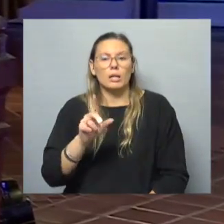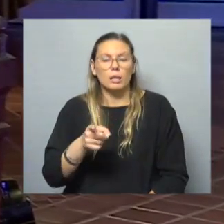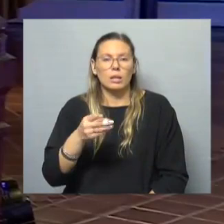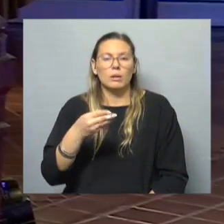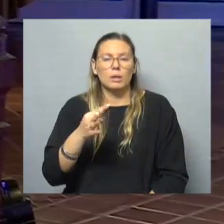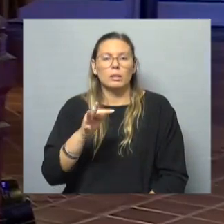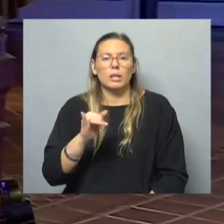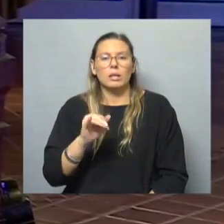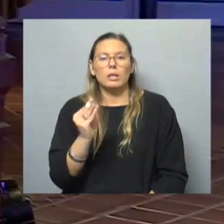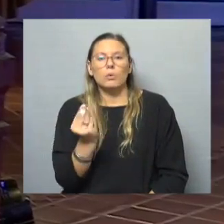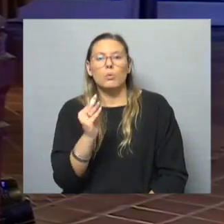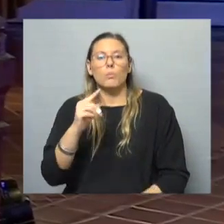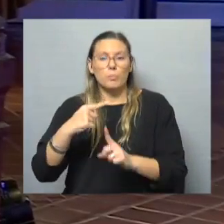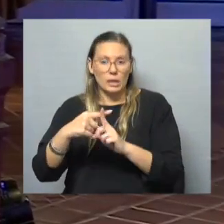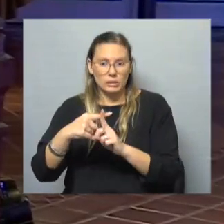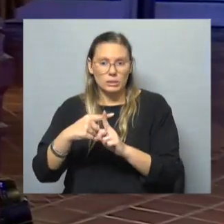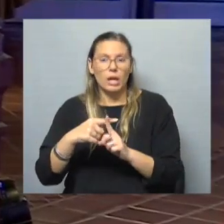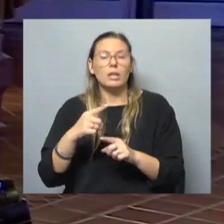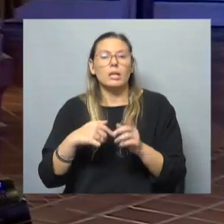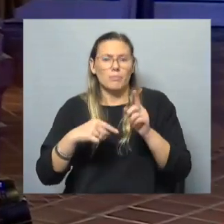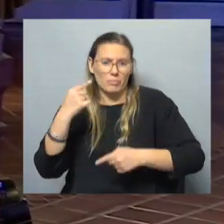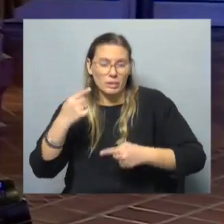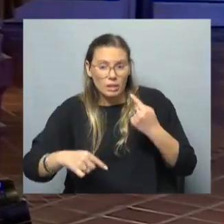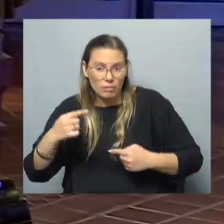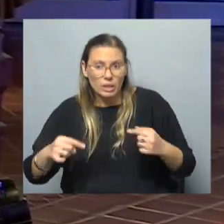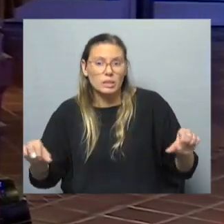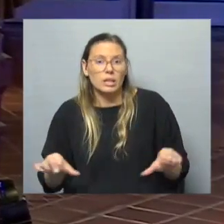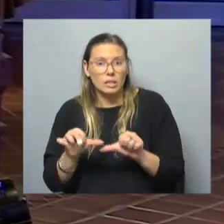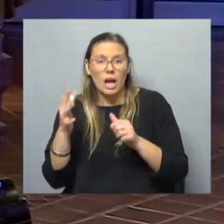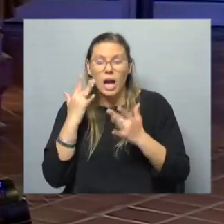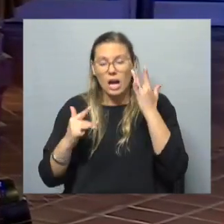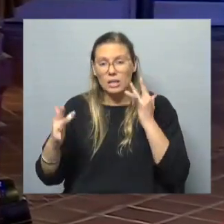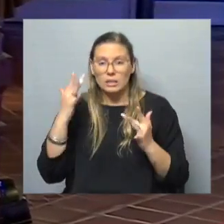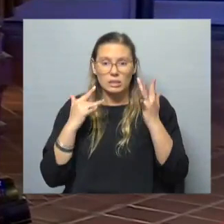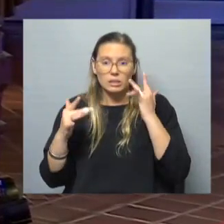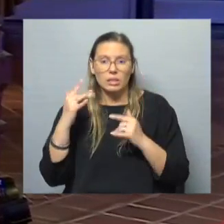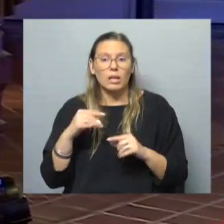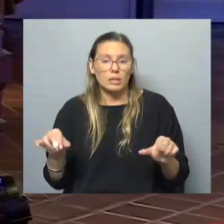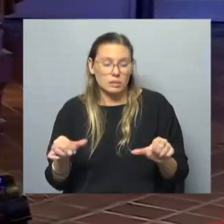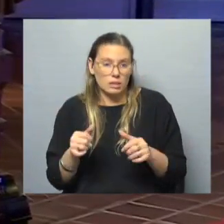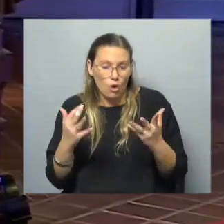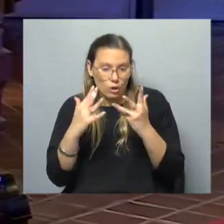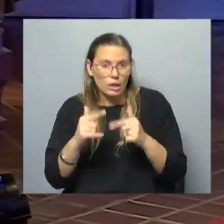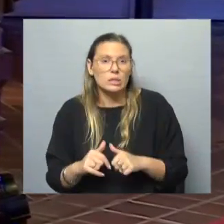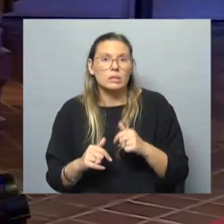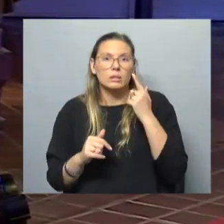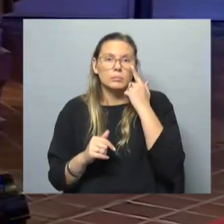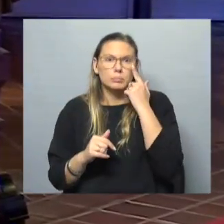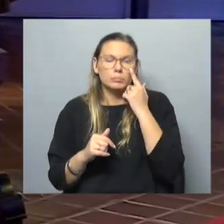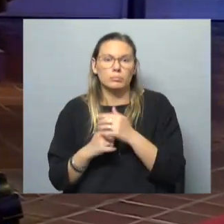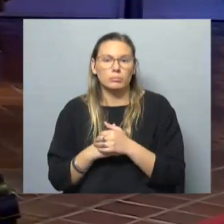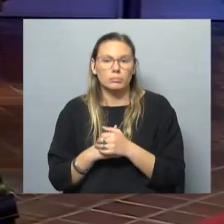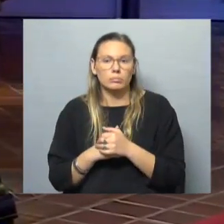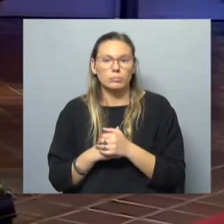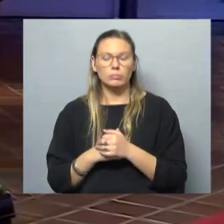LGBTIQ+, y bueno, con diferentes movidas artísticas que se hacen, entre otras cosas, ¿verdad?